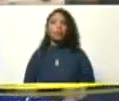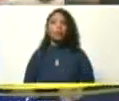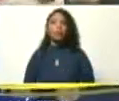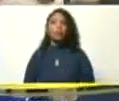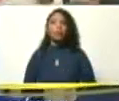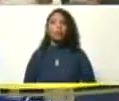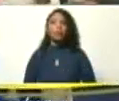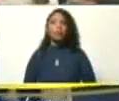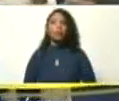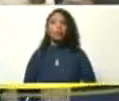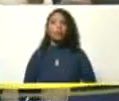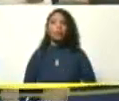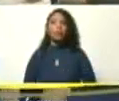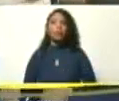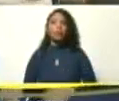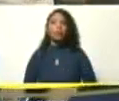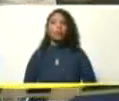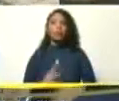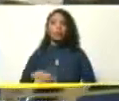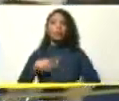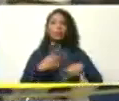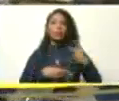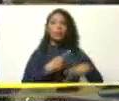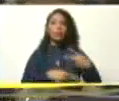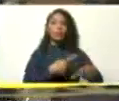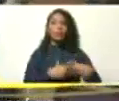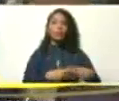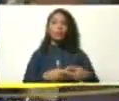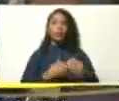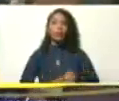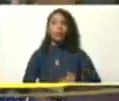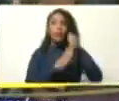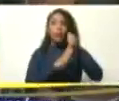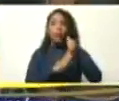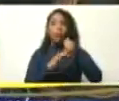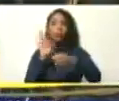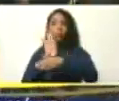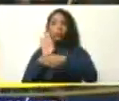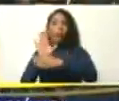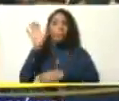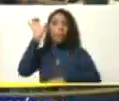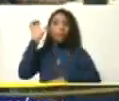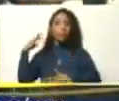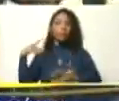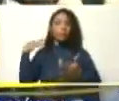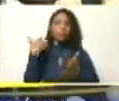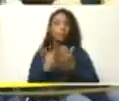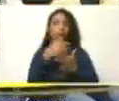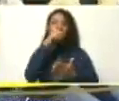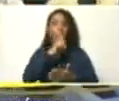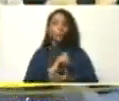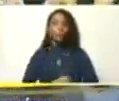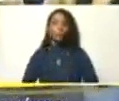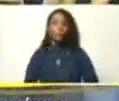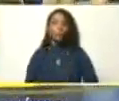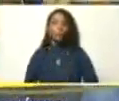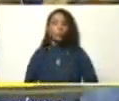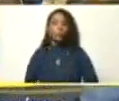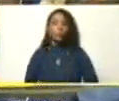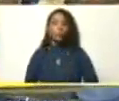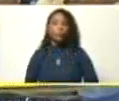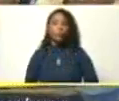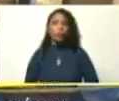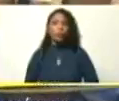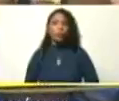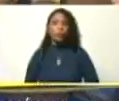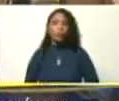entonces la celebración del equipo que ha producido y que ha dirigido Cultivando Patria. Mención durante años. Mención honorífica en televisión a Óscar Chemel por su